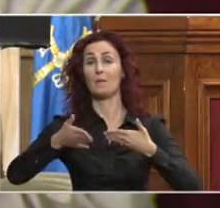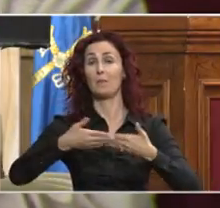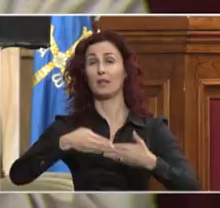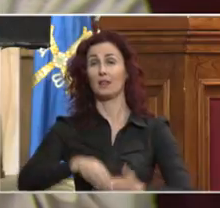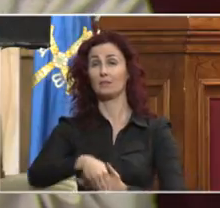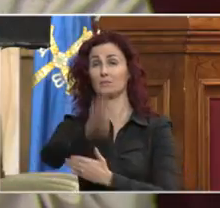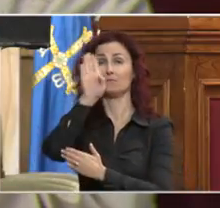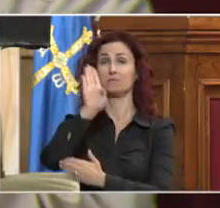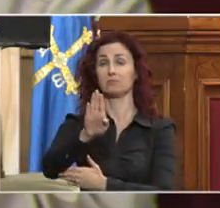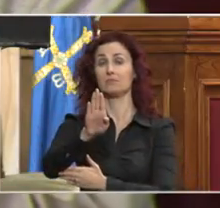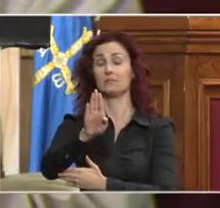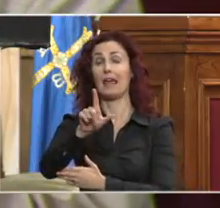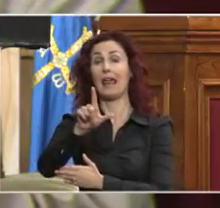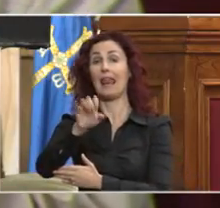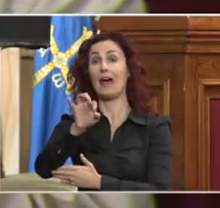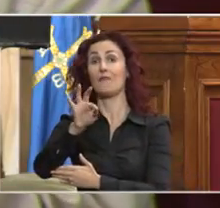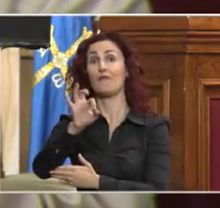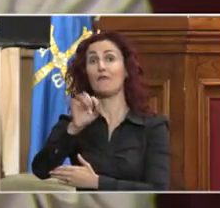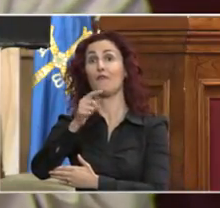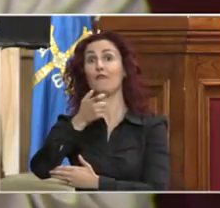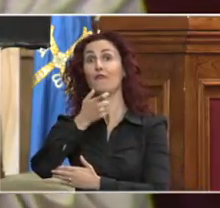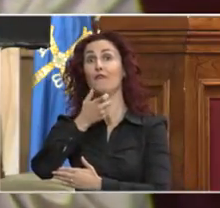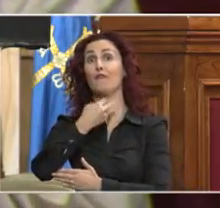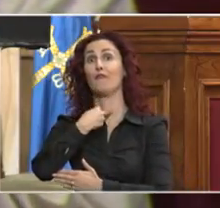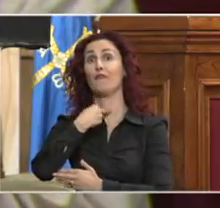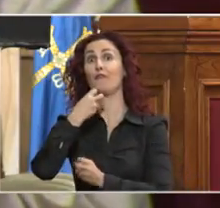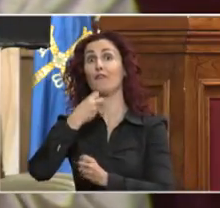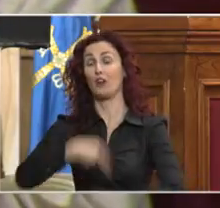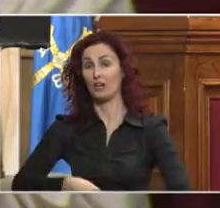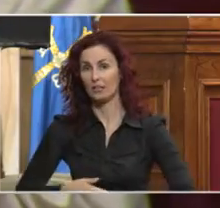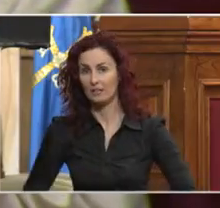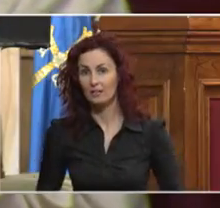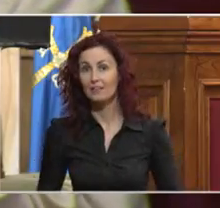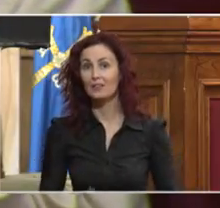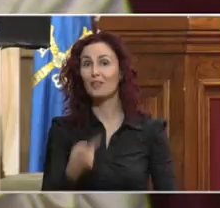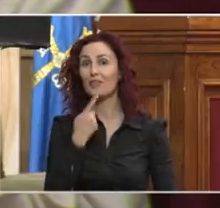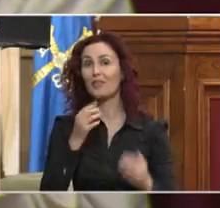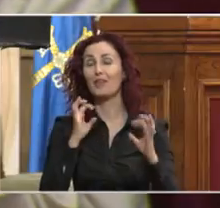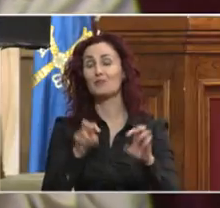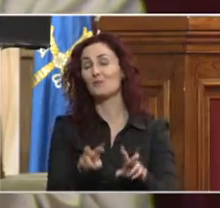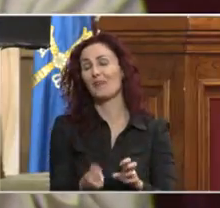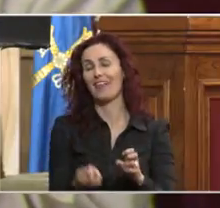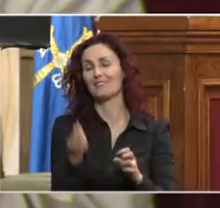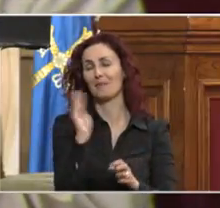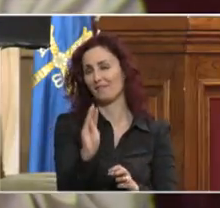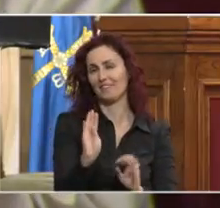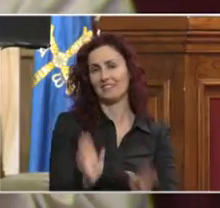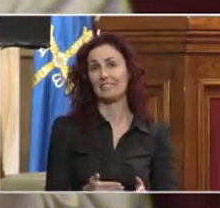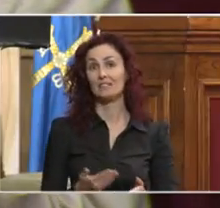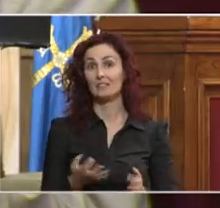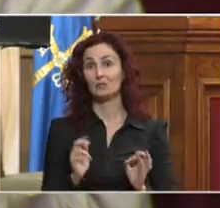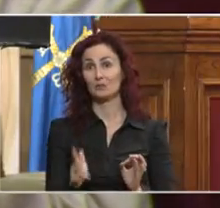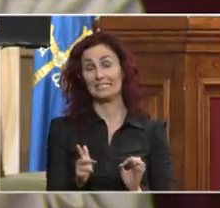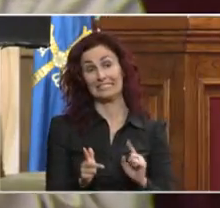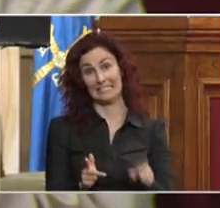llamaba La Fonique, el afónico, ¿no?, donde se ponían las últimas novedades, ¿no?, y